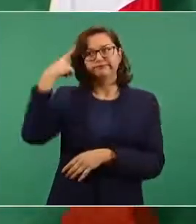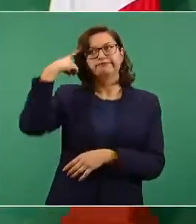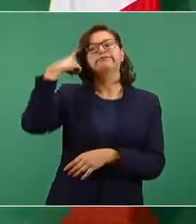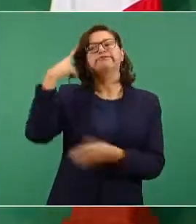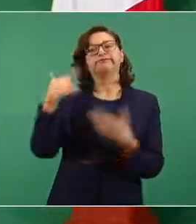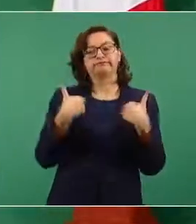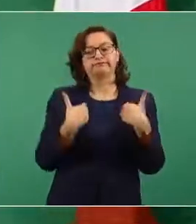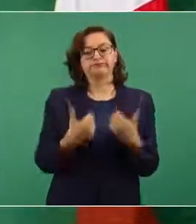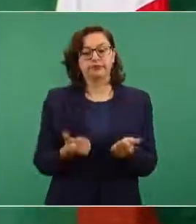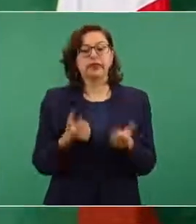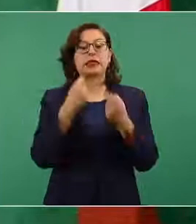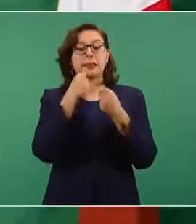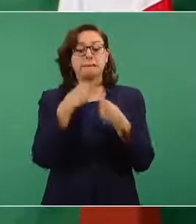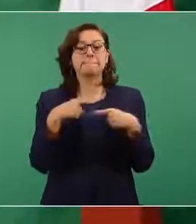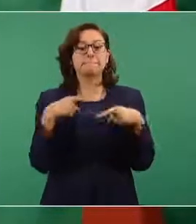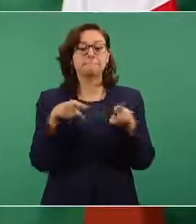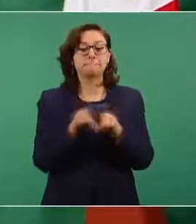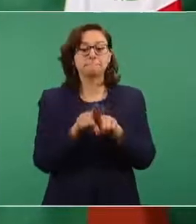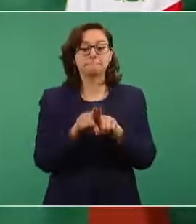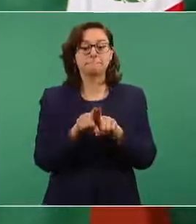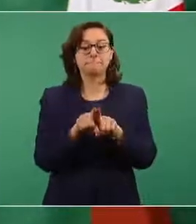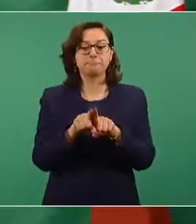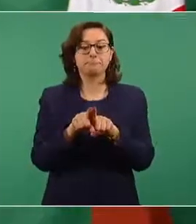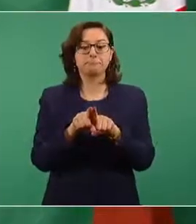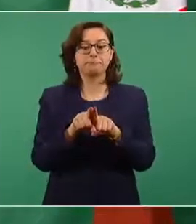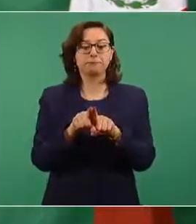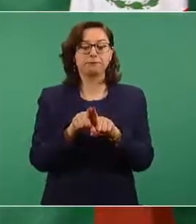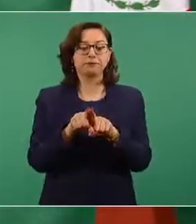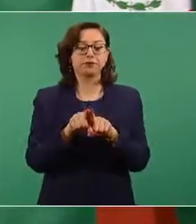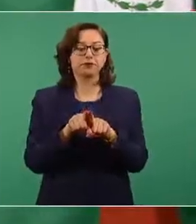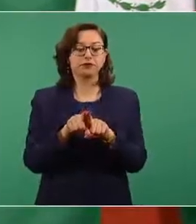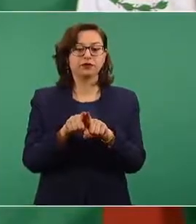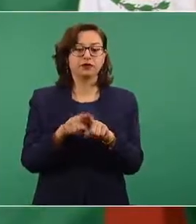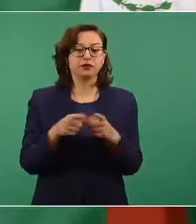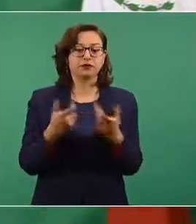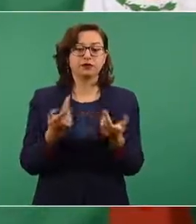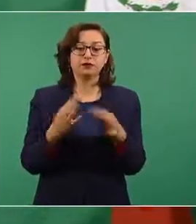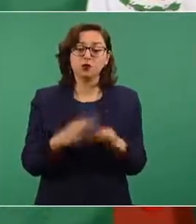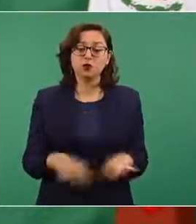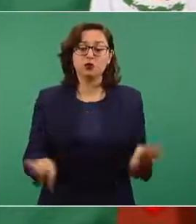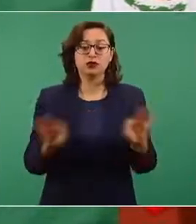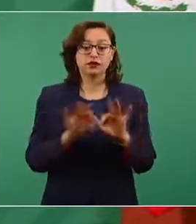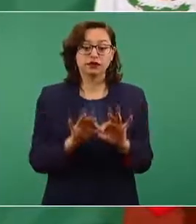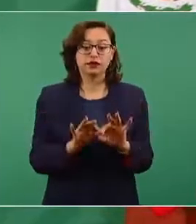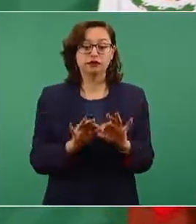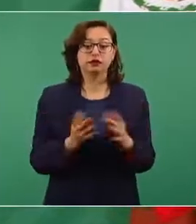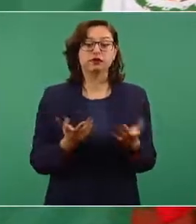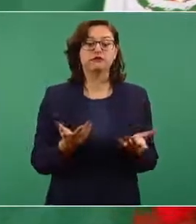y llamando a que haya una reconciliación,